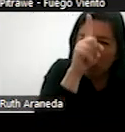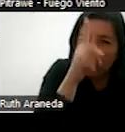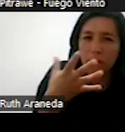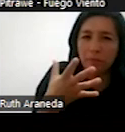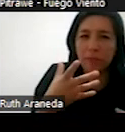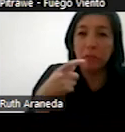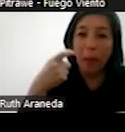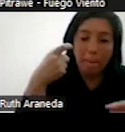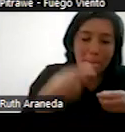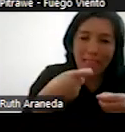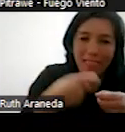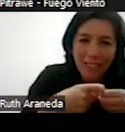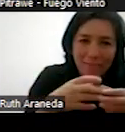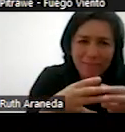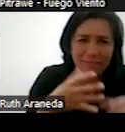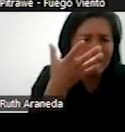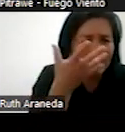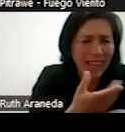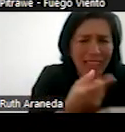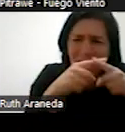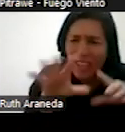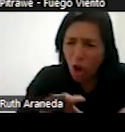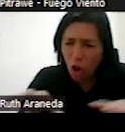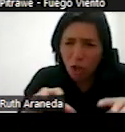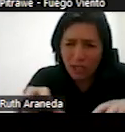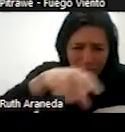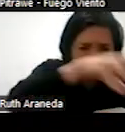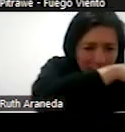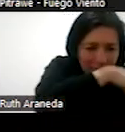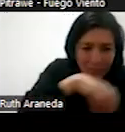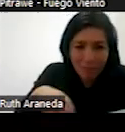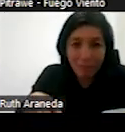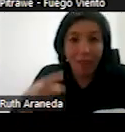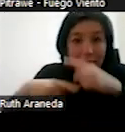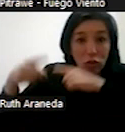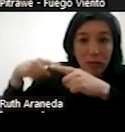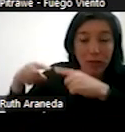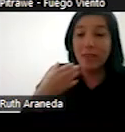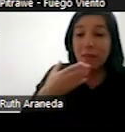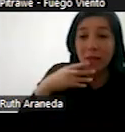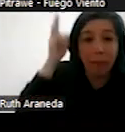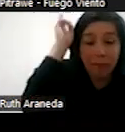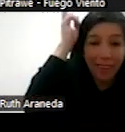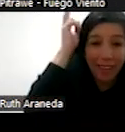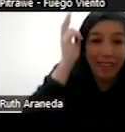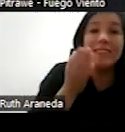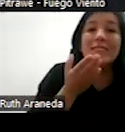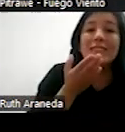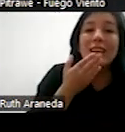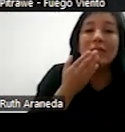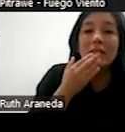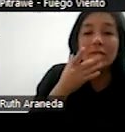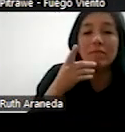una piedra tacita, con una cantidad enorme, enorme de artefactos históricos, incluso indígena y también material